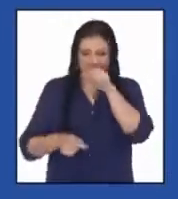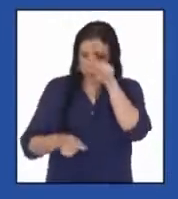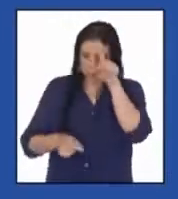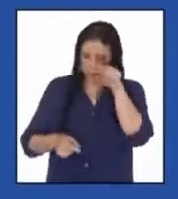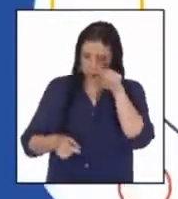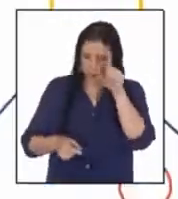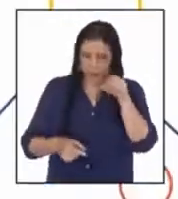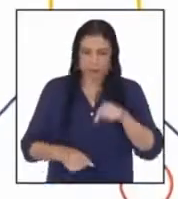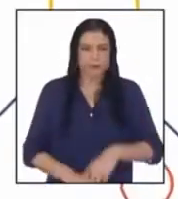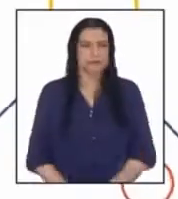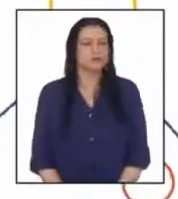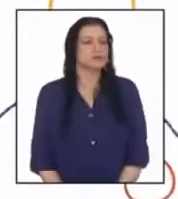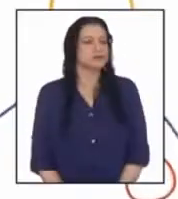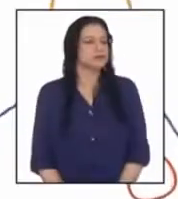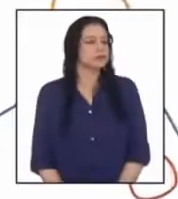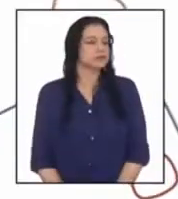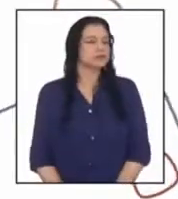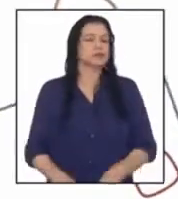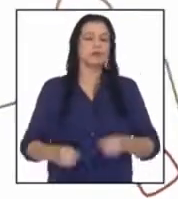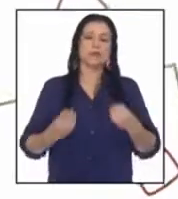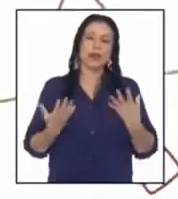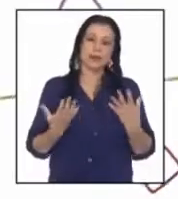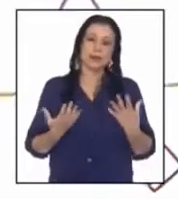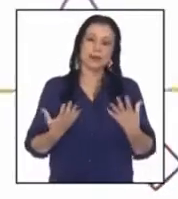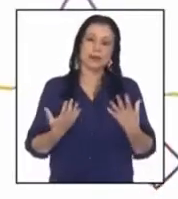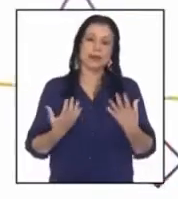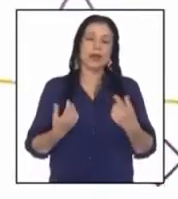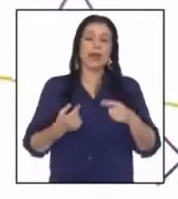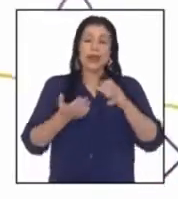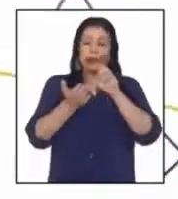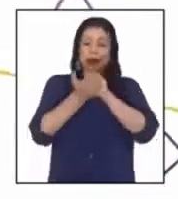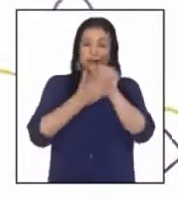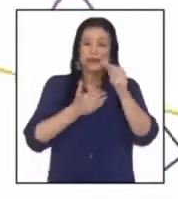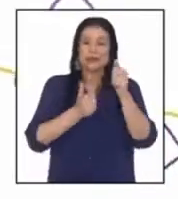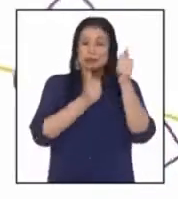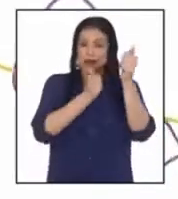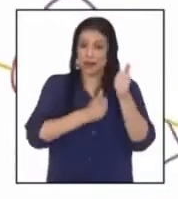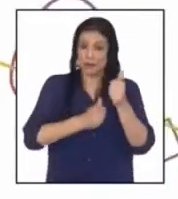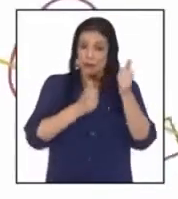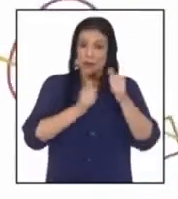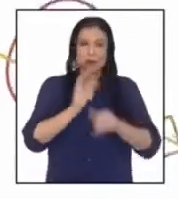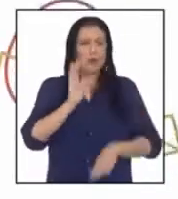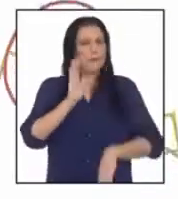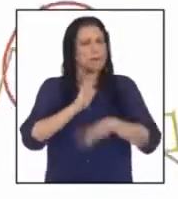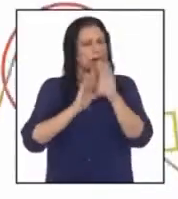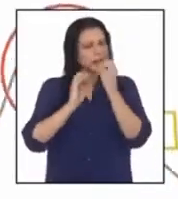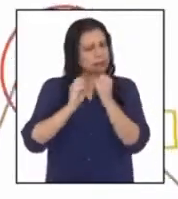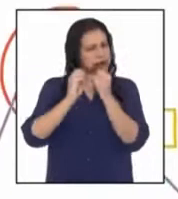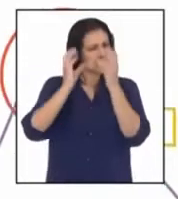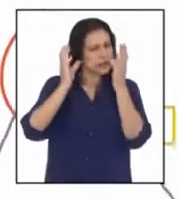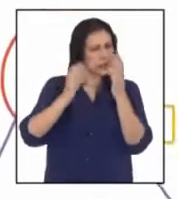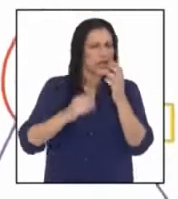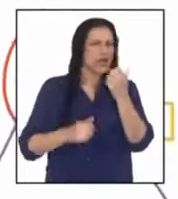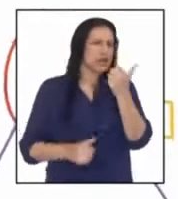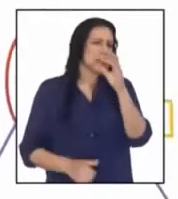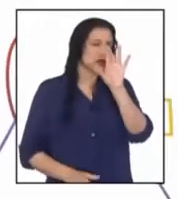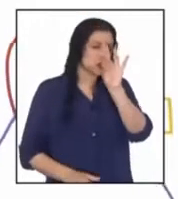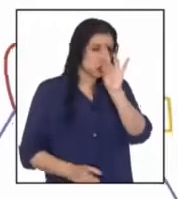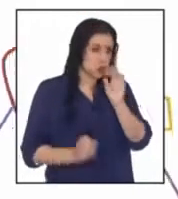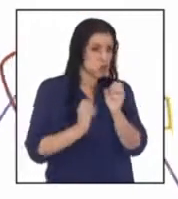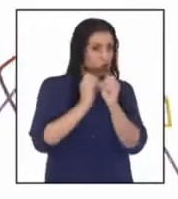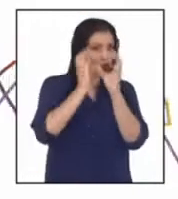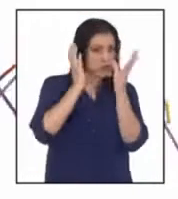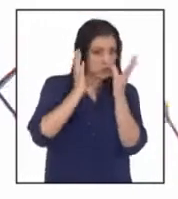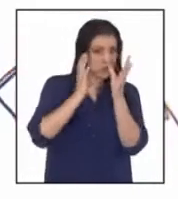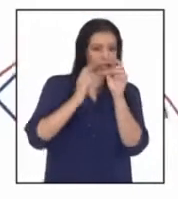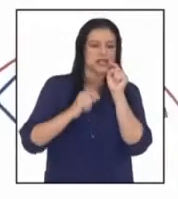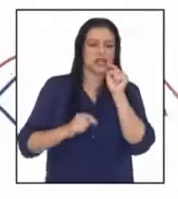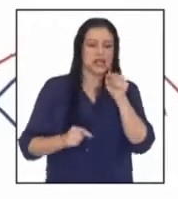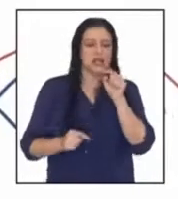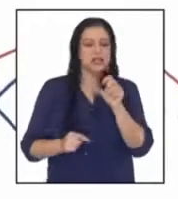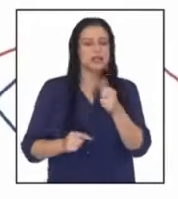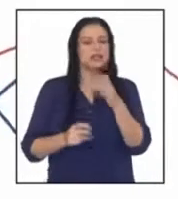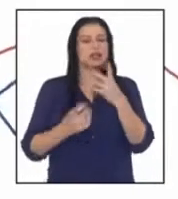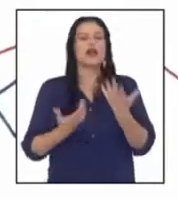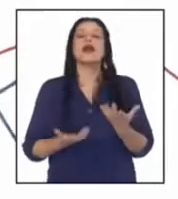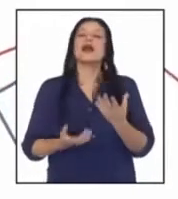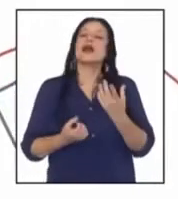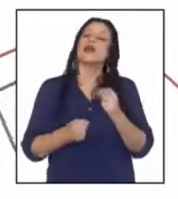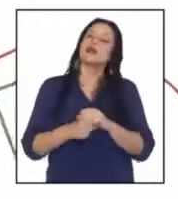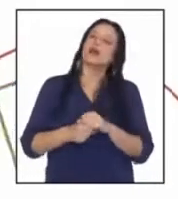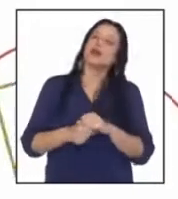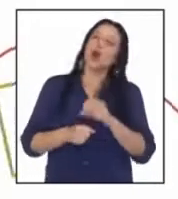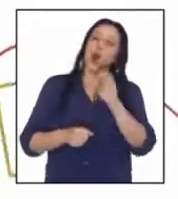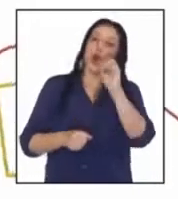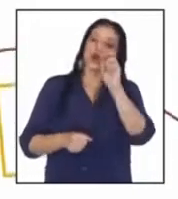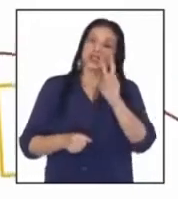hagan. A ver, durante el mes de abril hubo más días, para ser exacto 18 días, en los cuales el nivel de